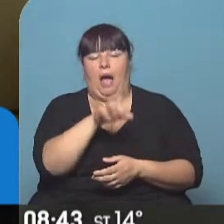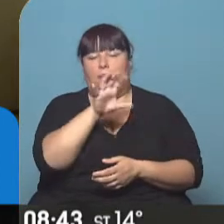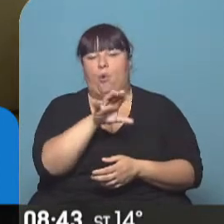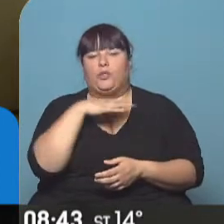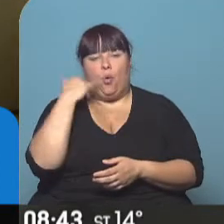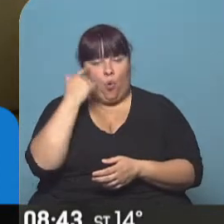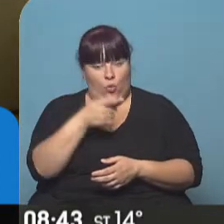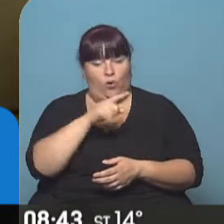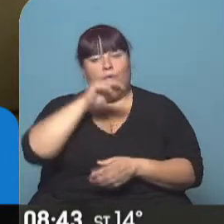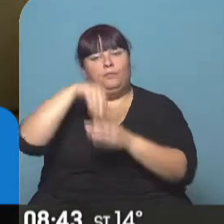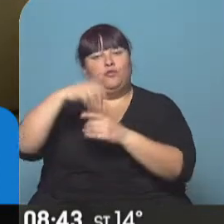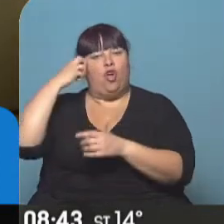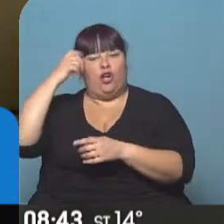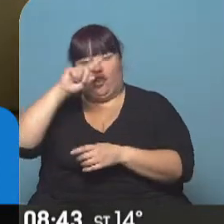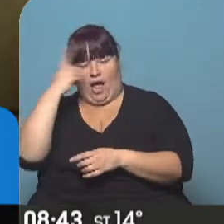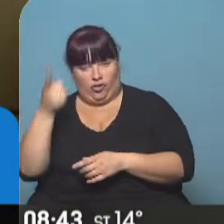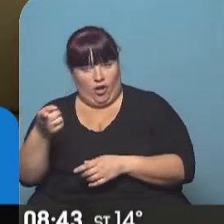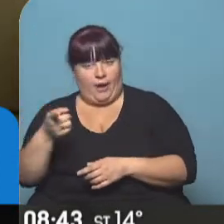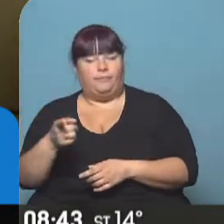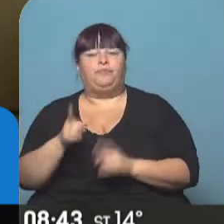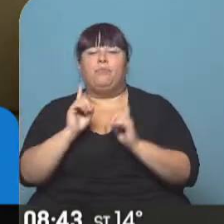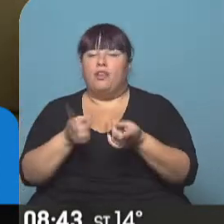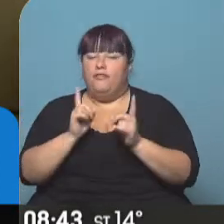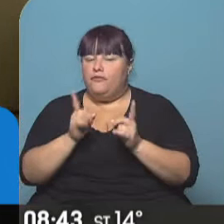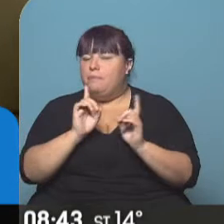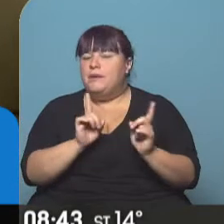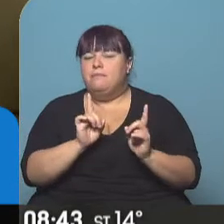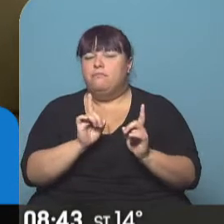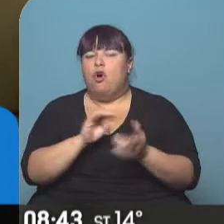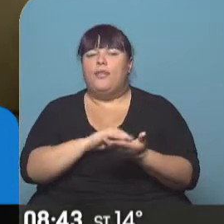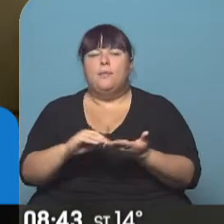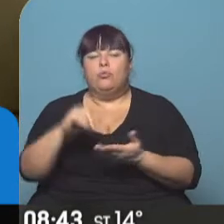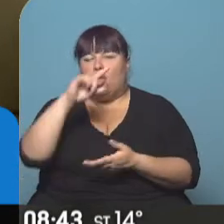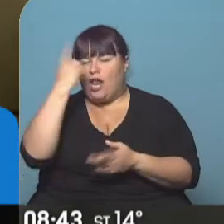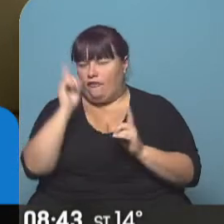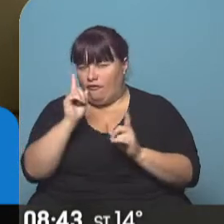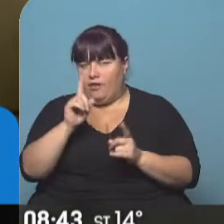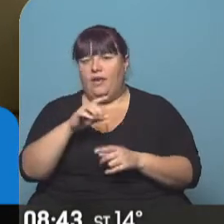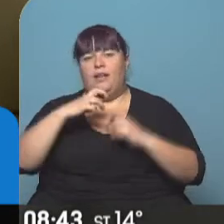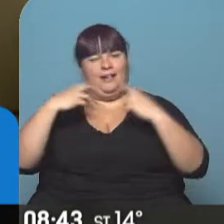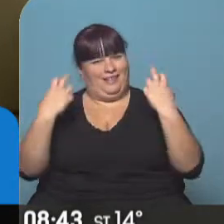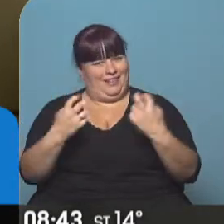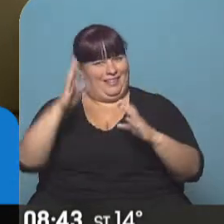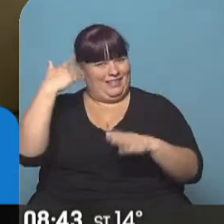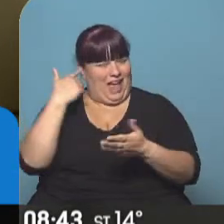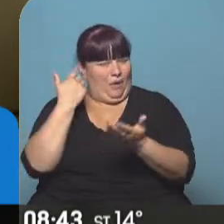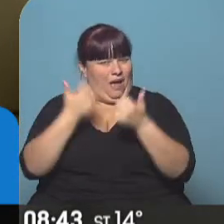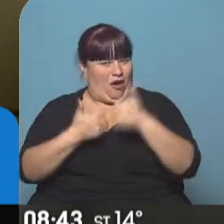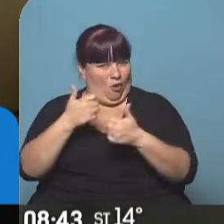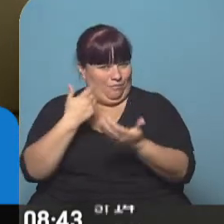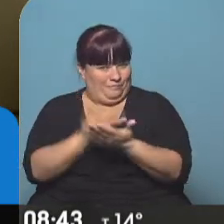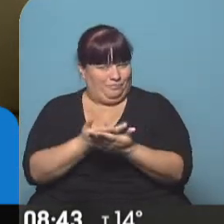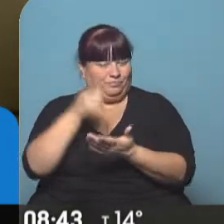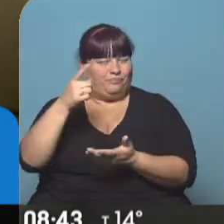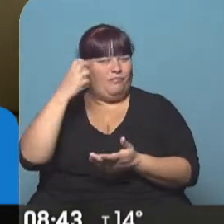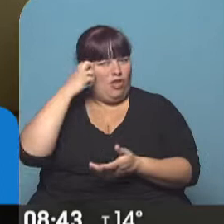en el congreso nacional y mantiene los mismos diputados nacionales y bancas que ponía en juego también el